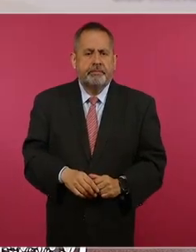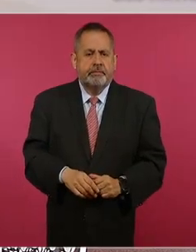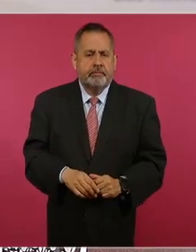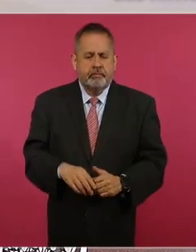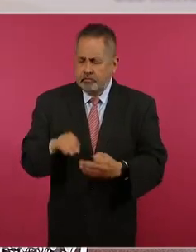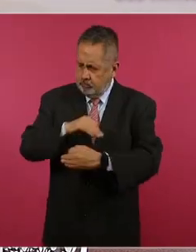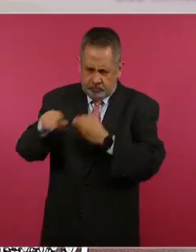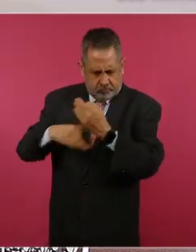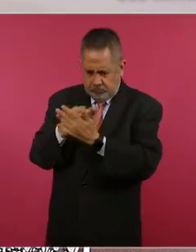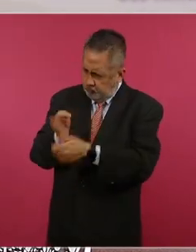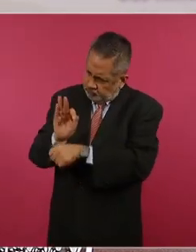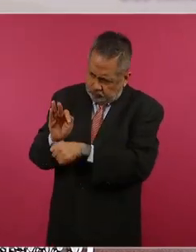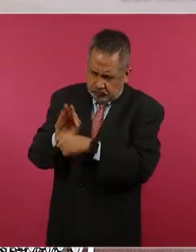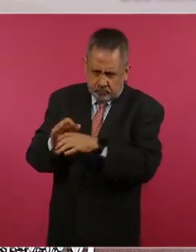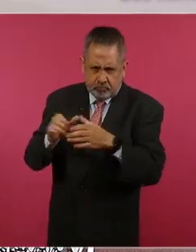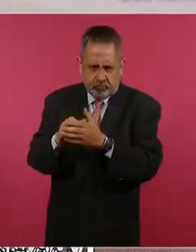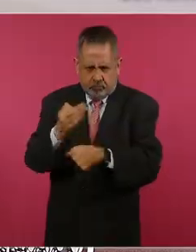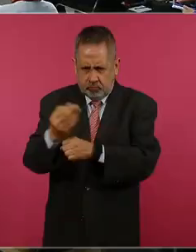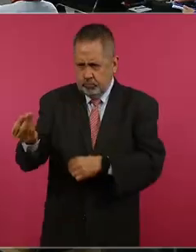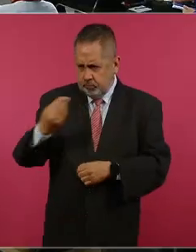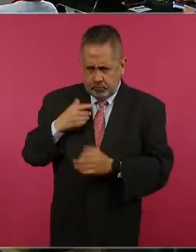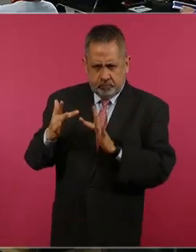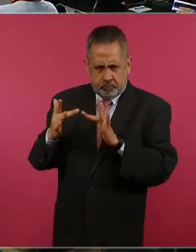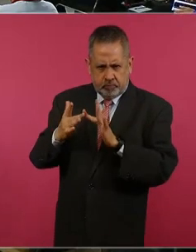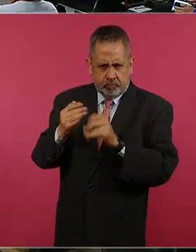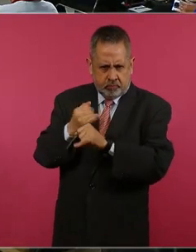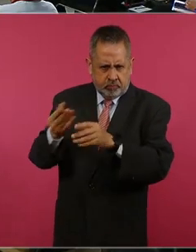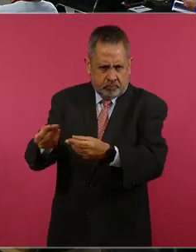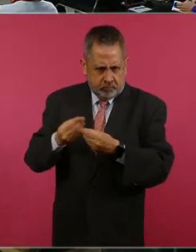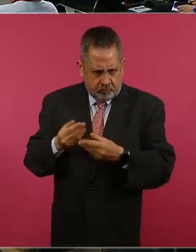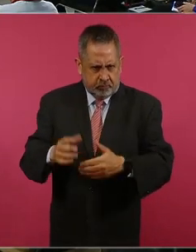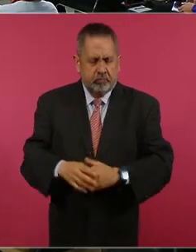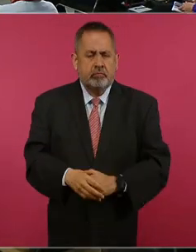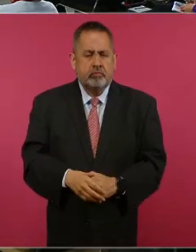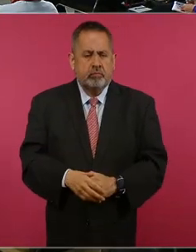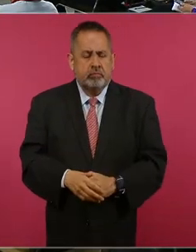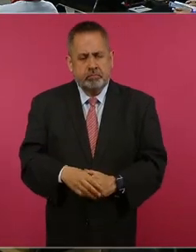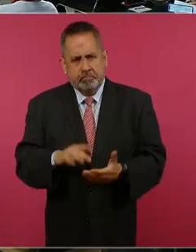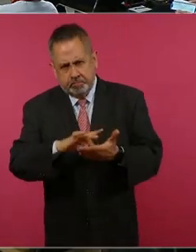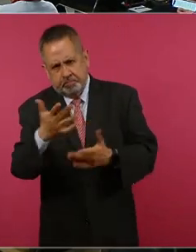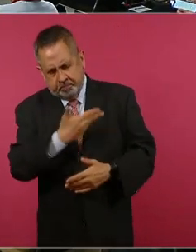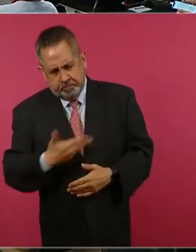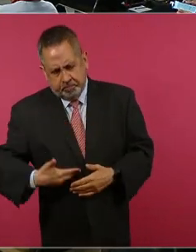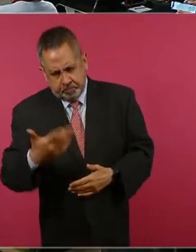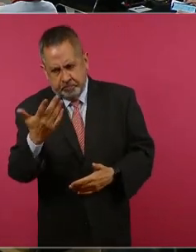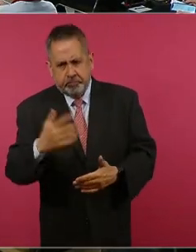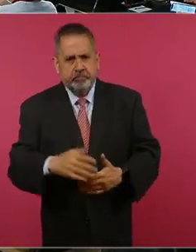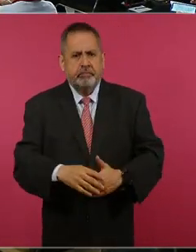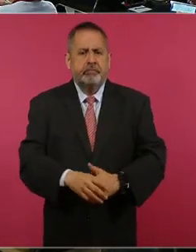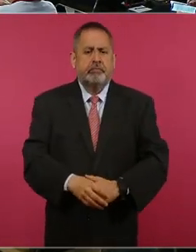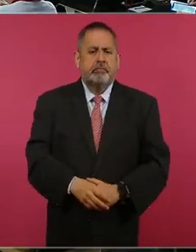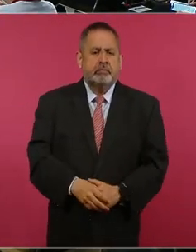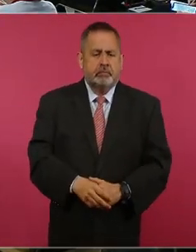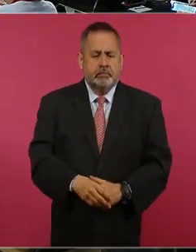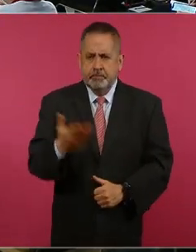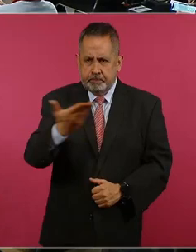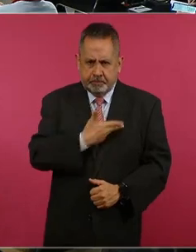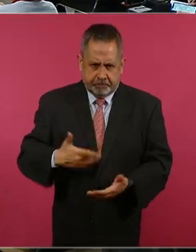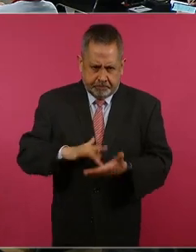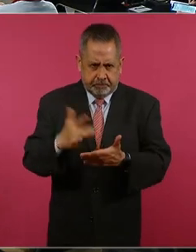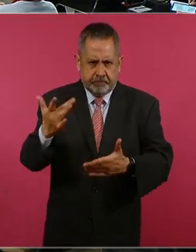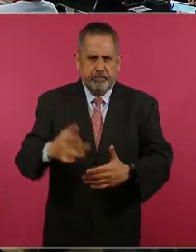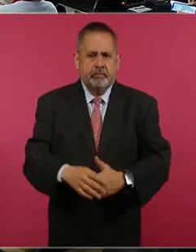En todo. Ahora nos das toda la información. Y gracias, presidente. Sí. Gracias, presidente.